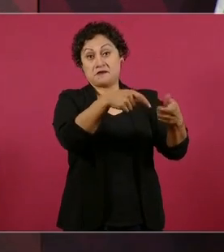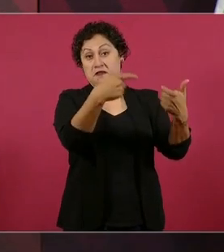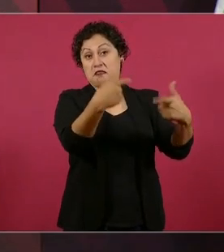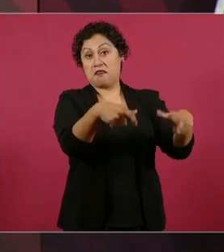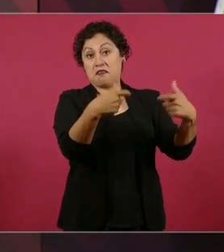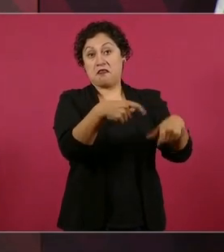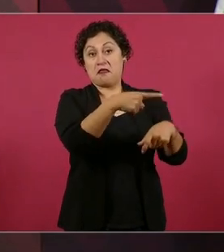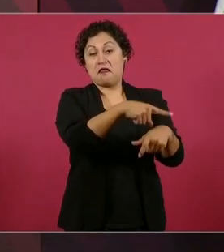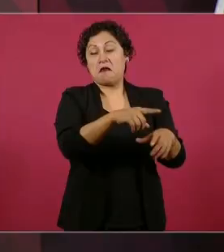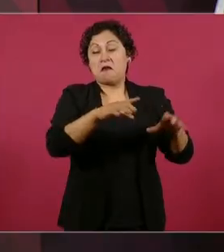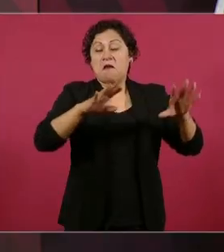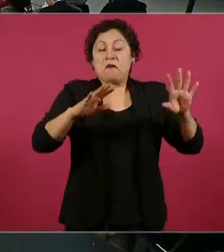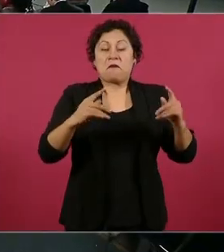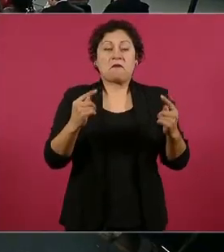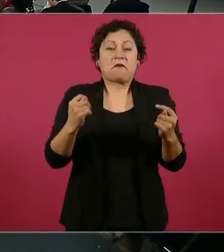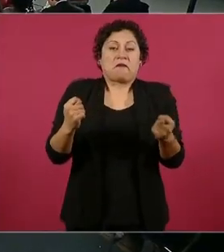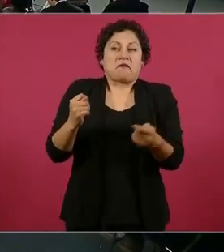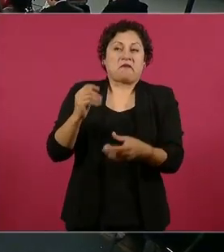absolutos,